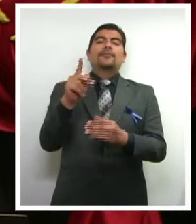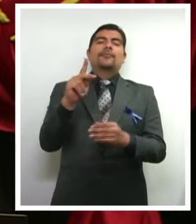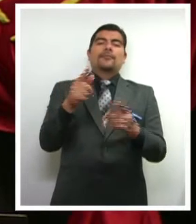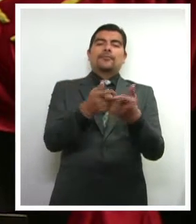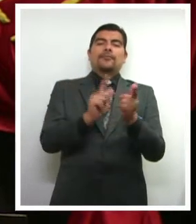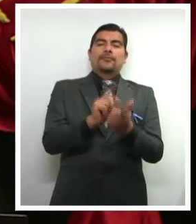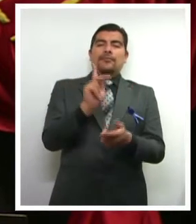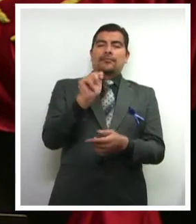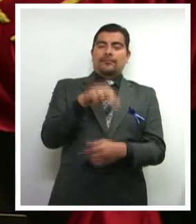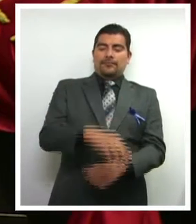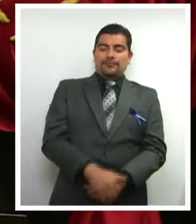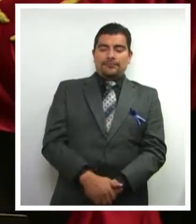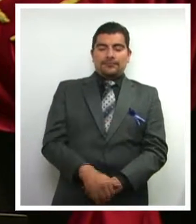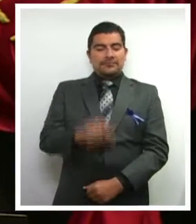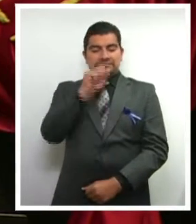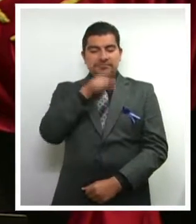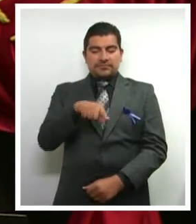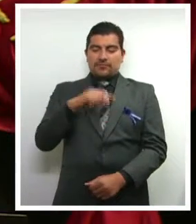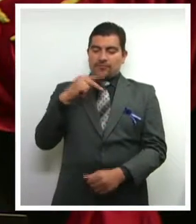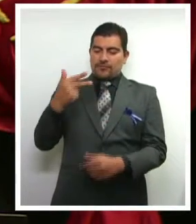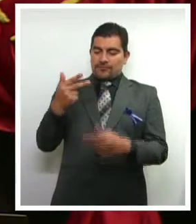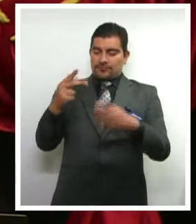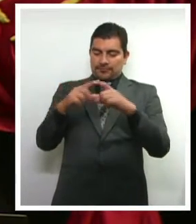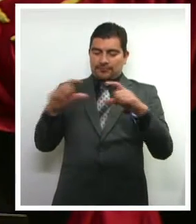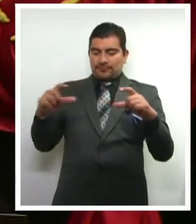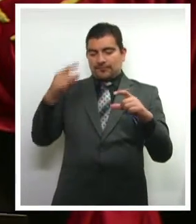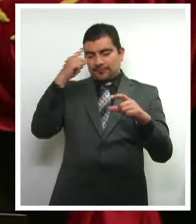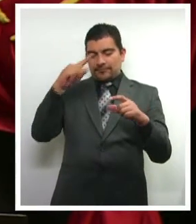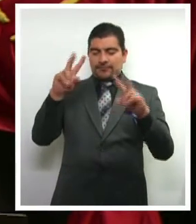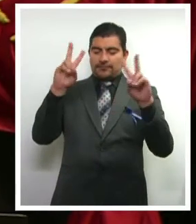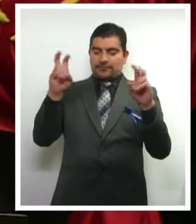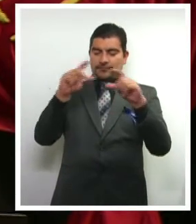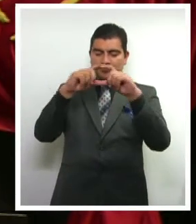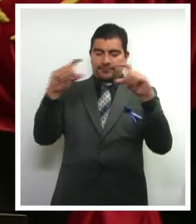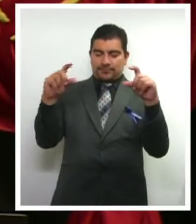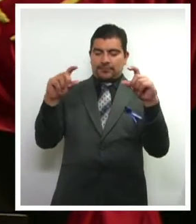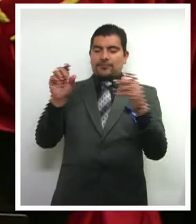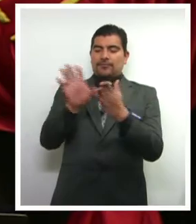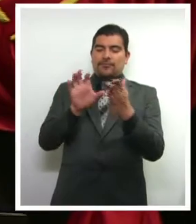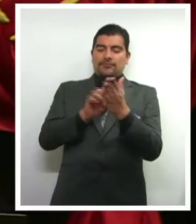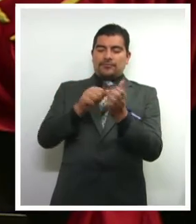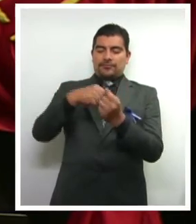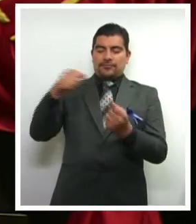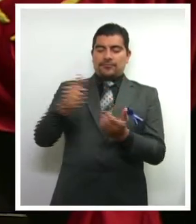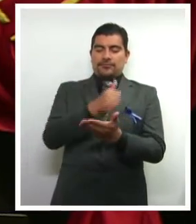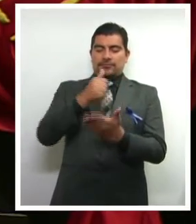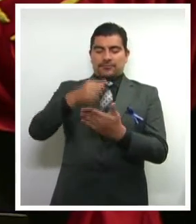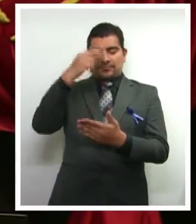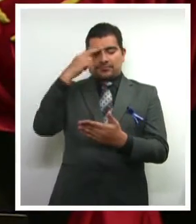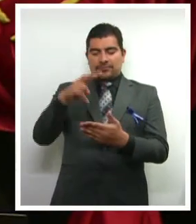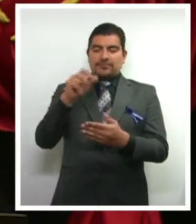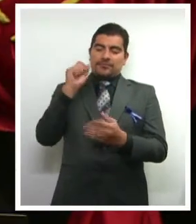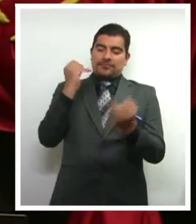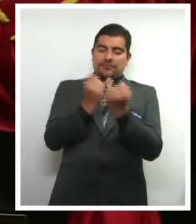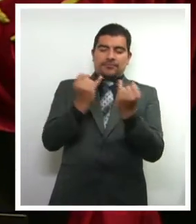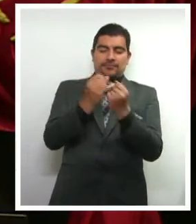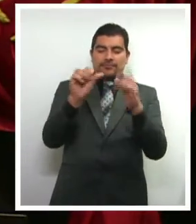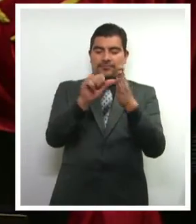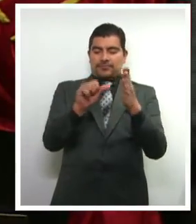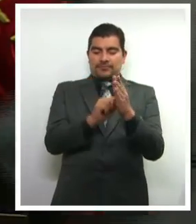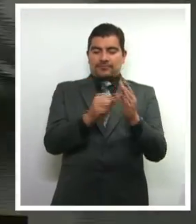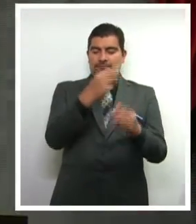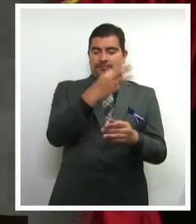8. Por la que se modifica el título de la Constitución Política de la Ciudad de México, así como los artículos